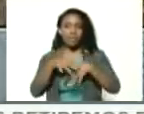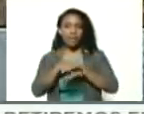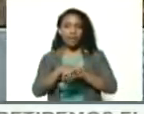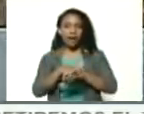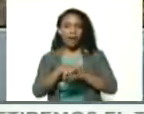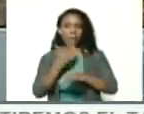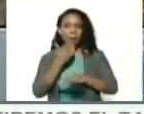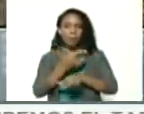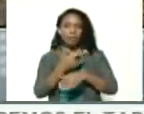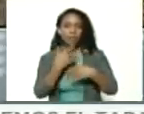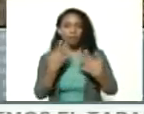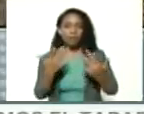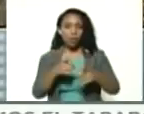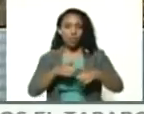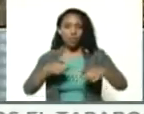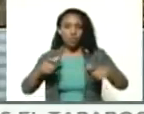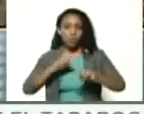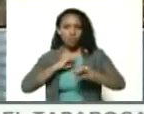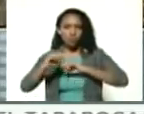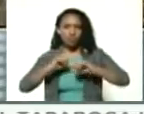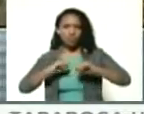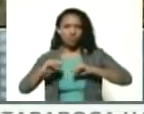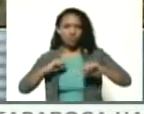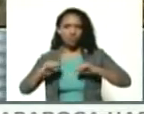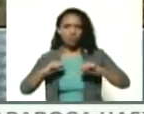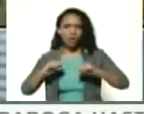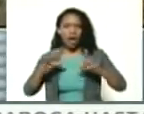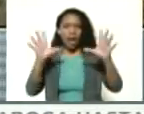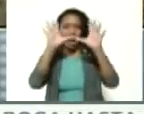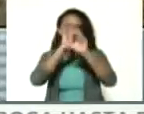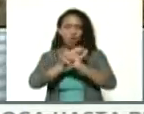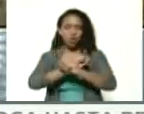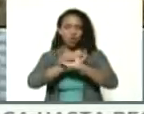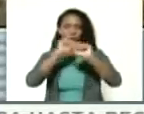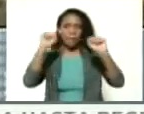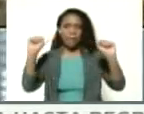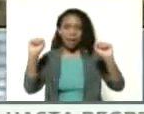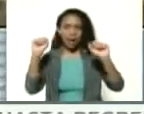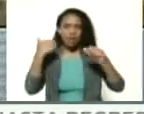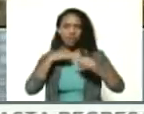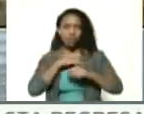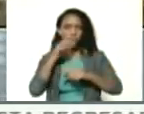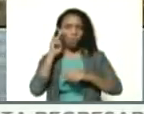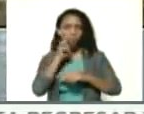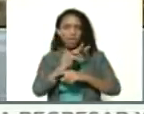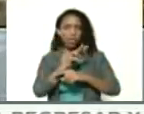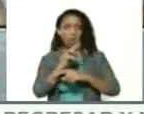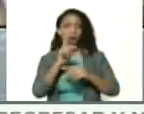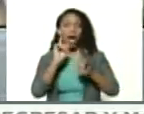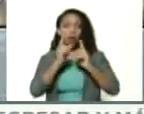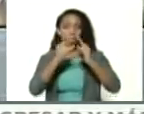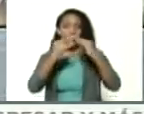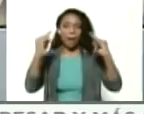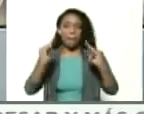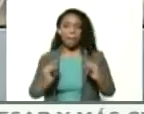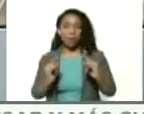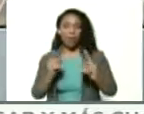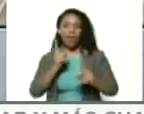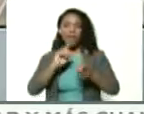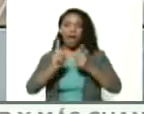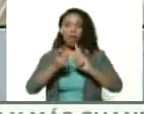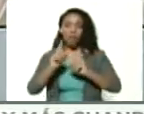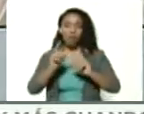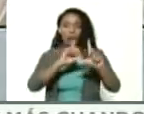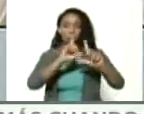nos permite mayor movilidad diurna y nocturna. Hemos desmantelado varios campamentos y varios laboratorios